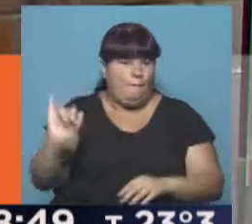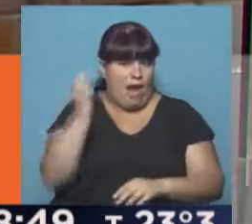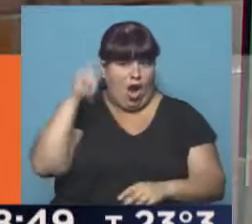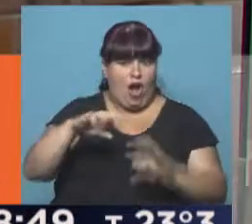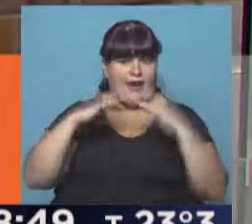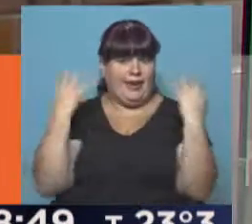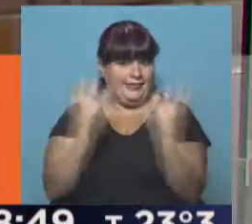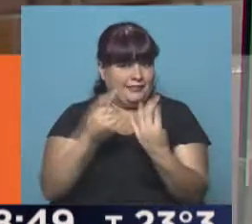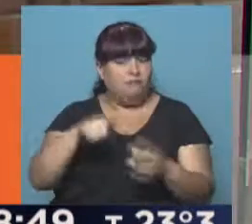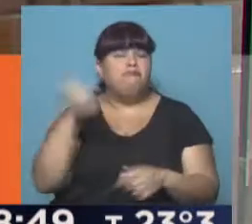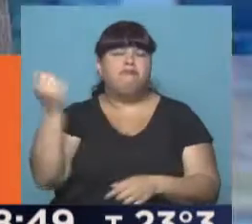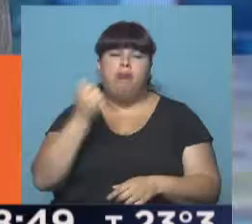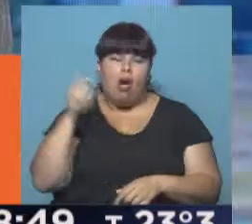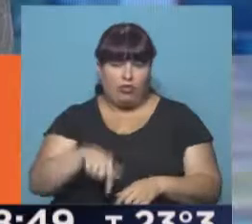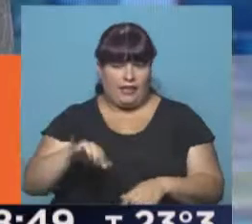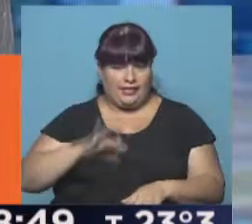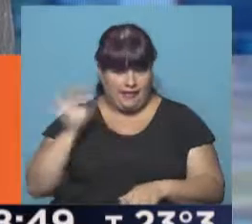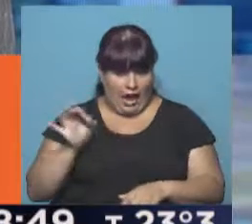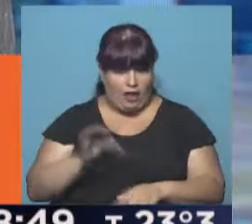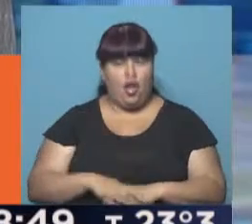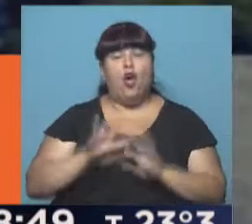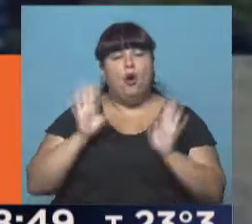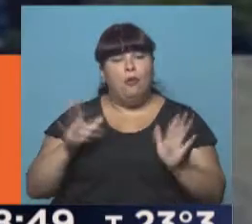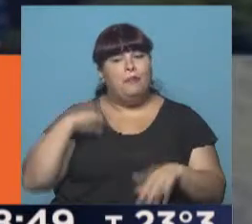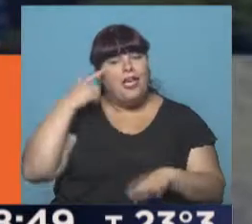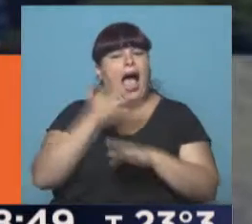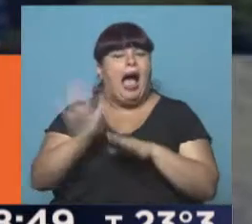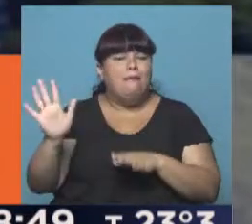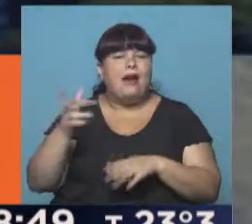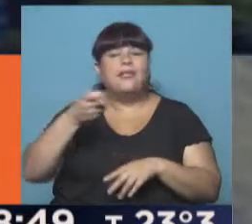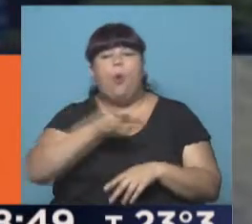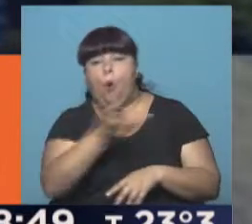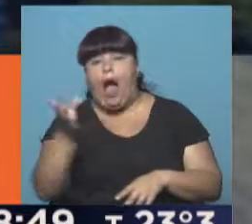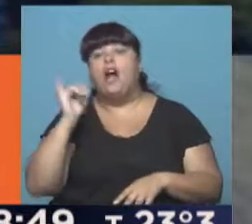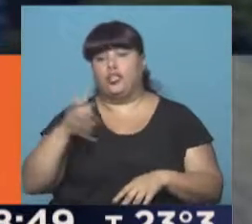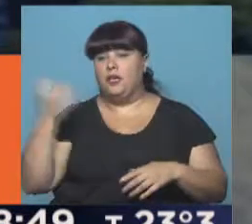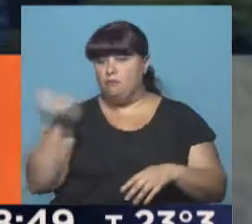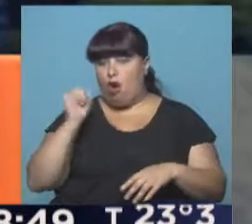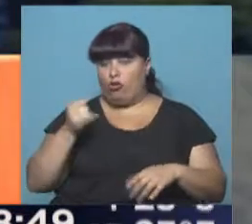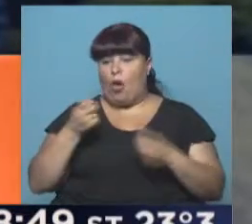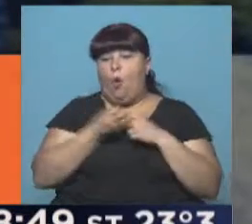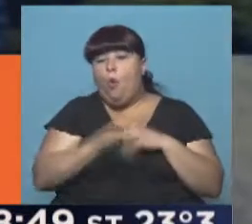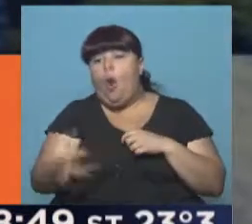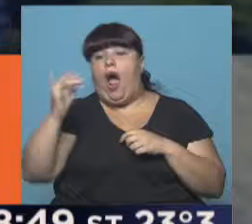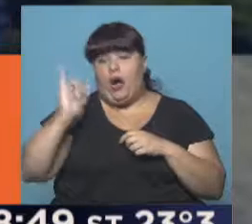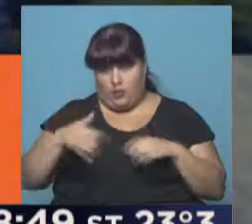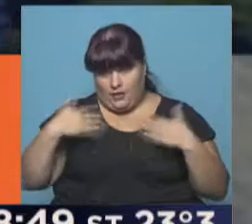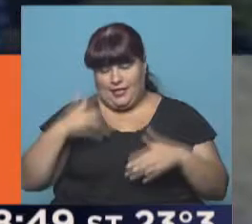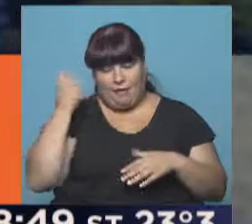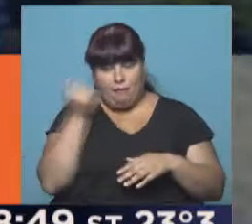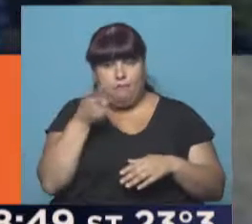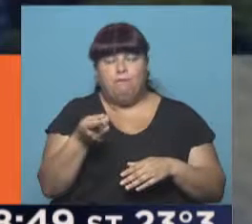fue fue fundamental en este año por eso digo que más allá de la cantidad que sí sin duda el hecho objetivo es que